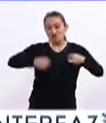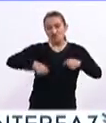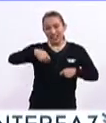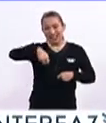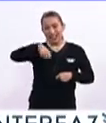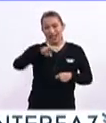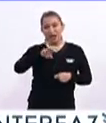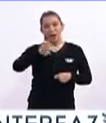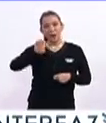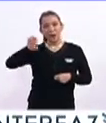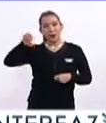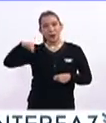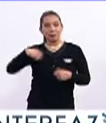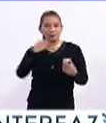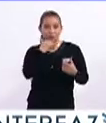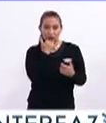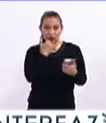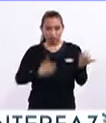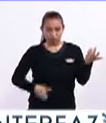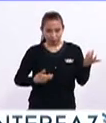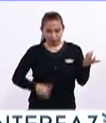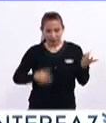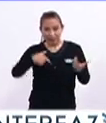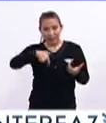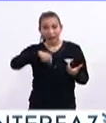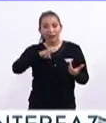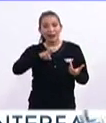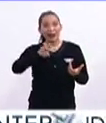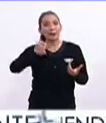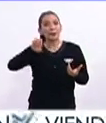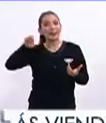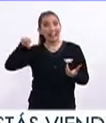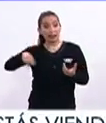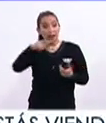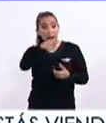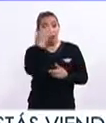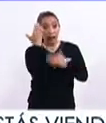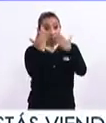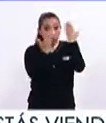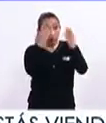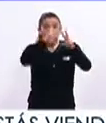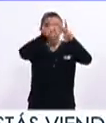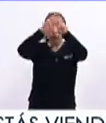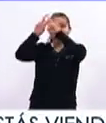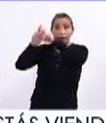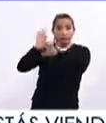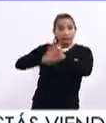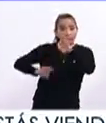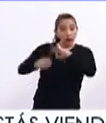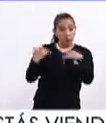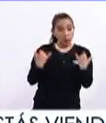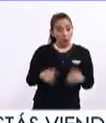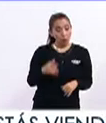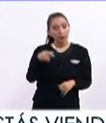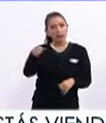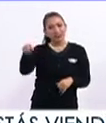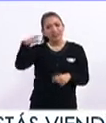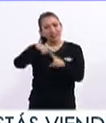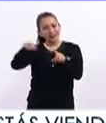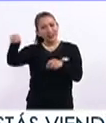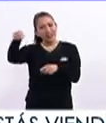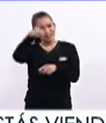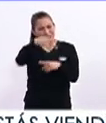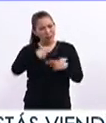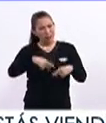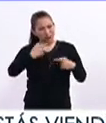Queen, como el guitarrista de Queen, que astrofísico en aquel, lo domina muy bien, y así una serie